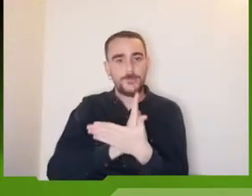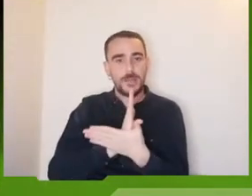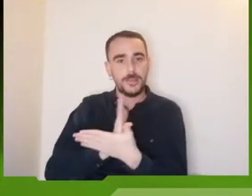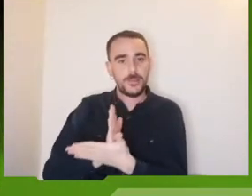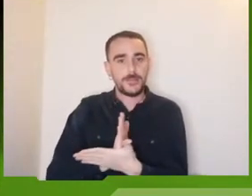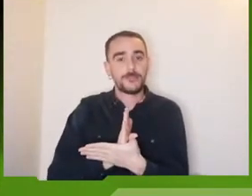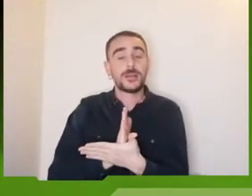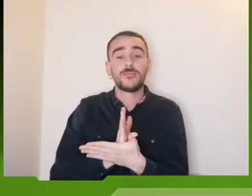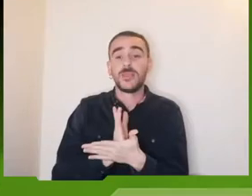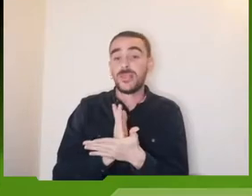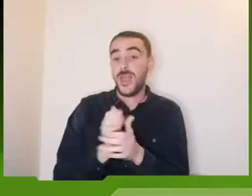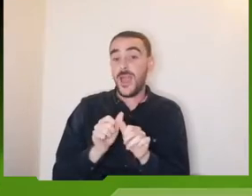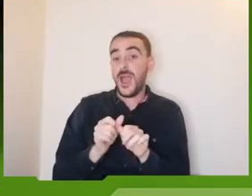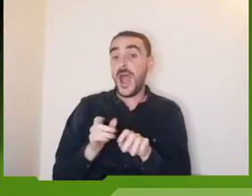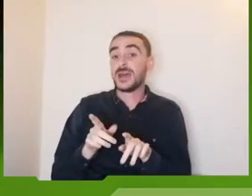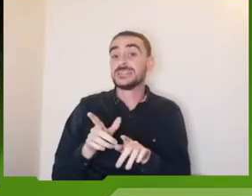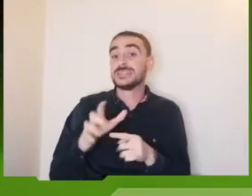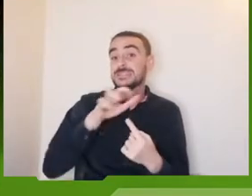laminitas.